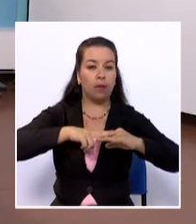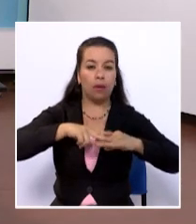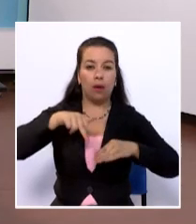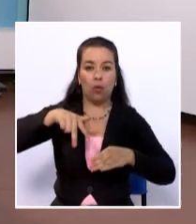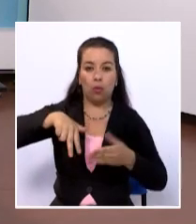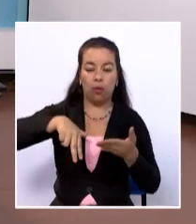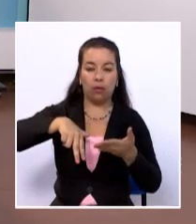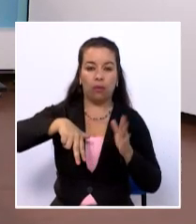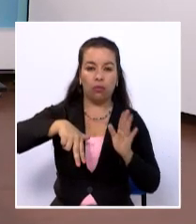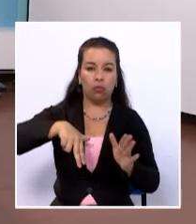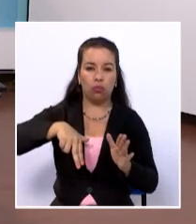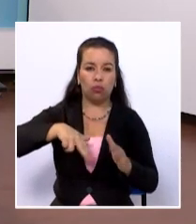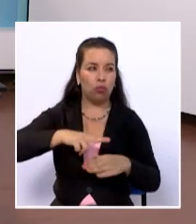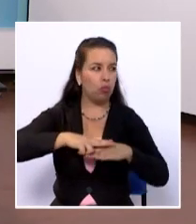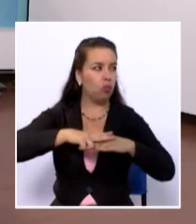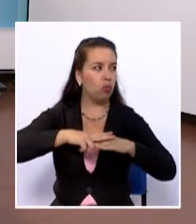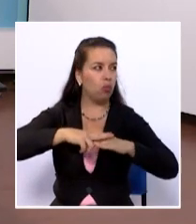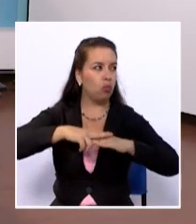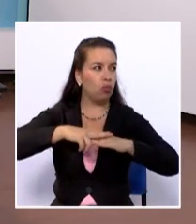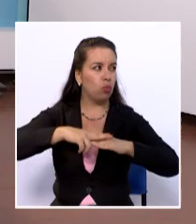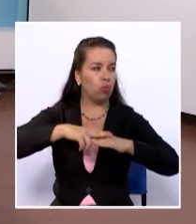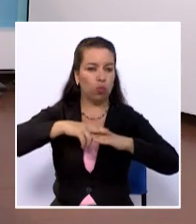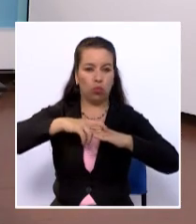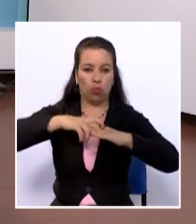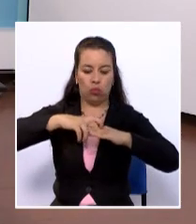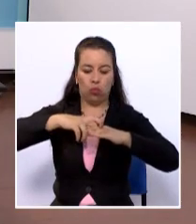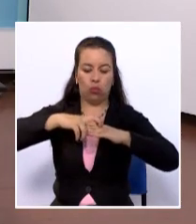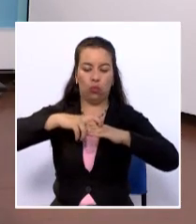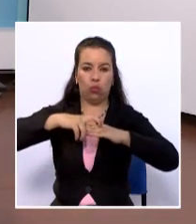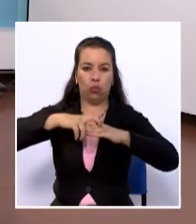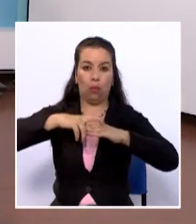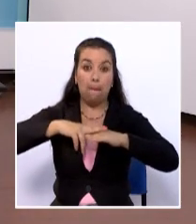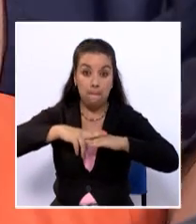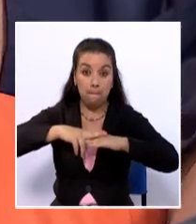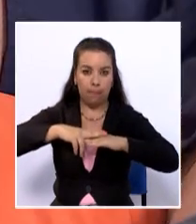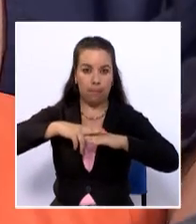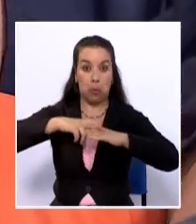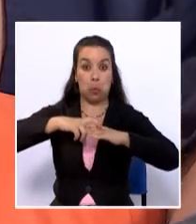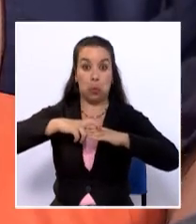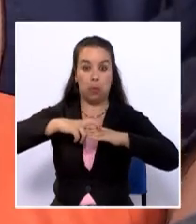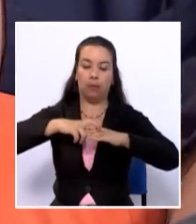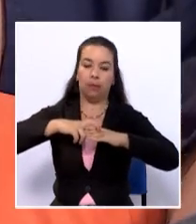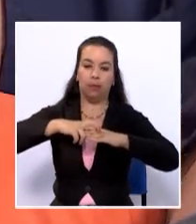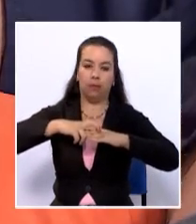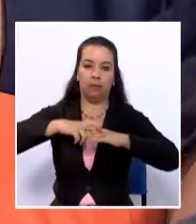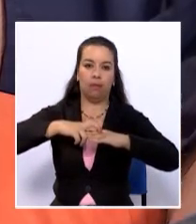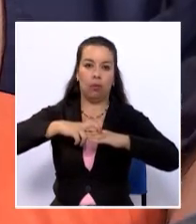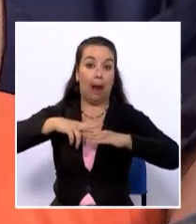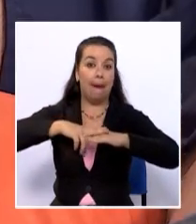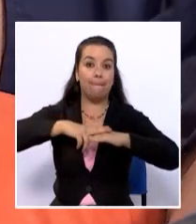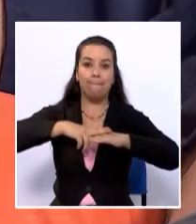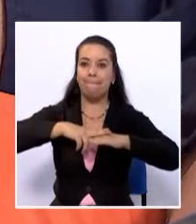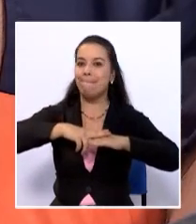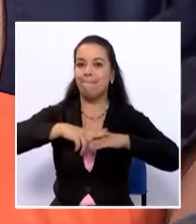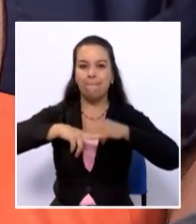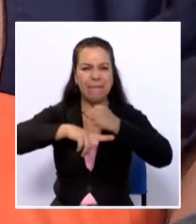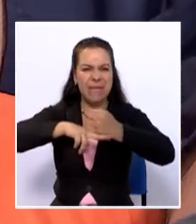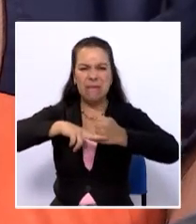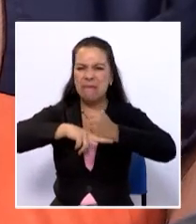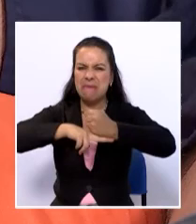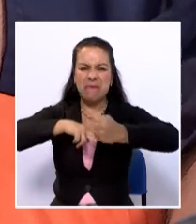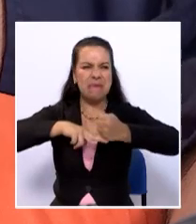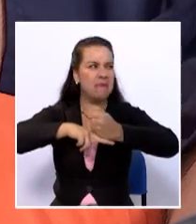bien una angulación de 10 a 20 grados cierto porque en la extensión directa eso puede generar